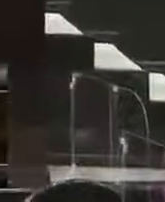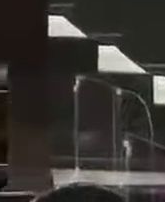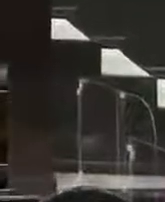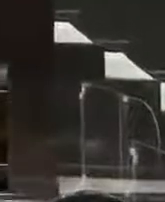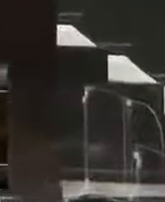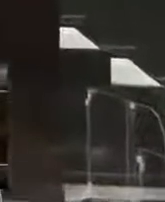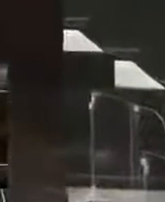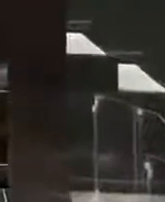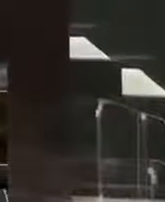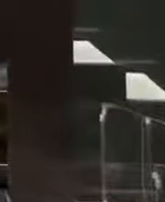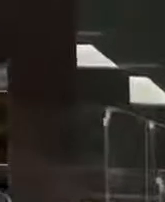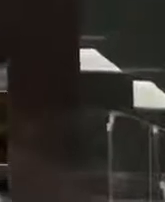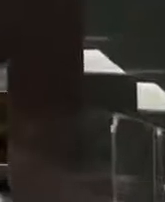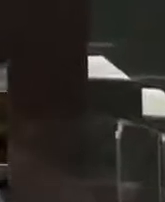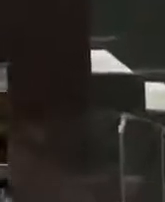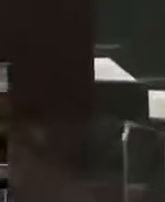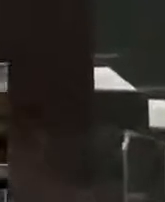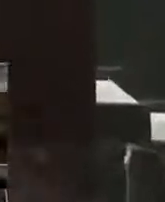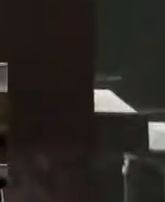las 12 horas